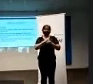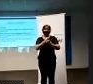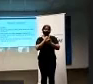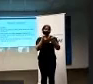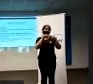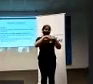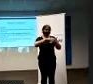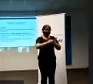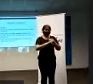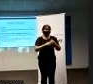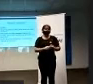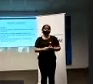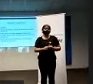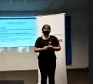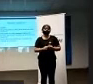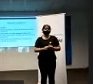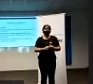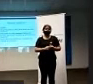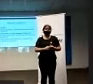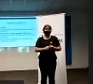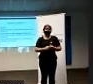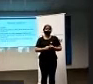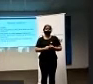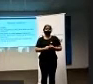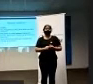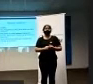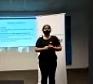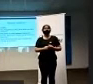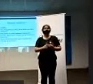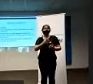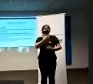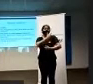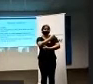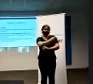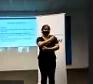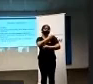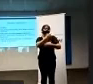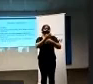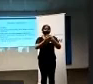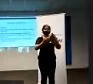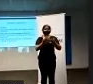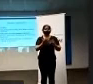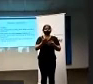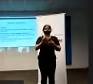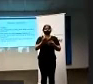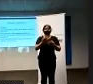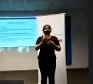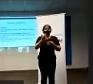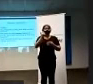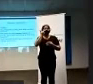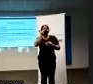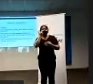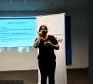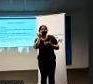En cuanto a los efectos adversos locales, muy frecuentes, mayor del 10%, se vio dolor en el sitio de la